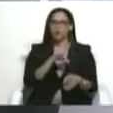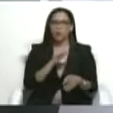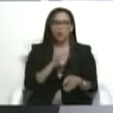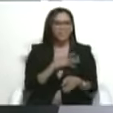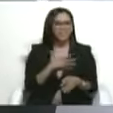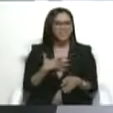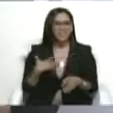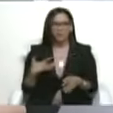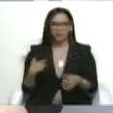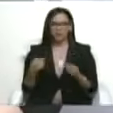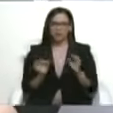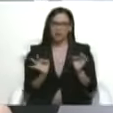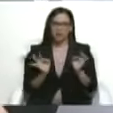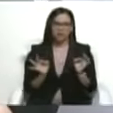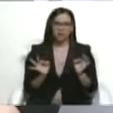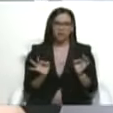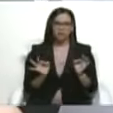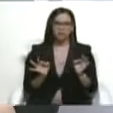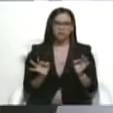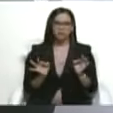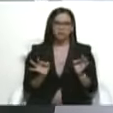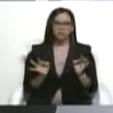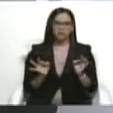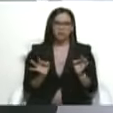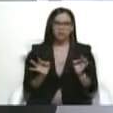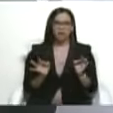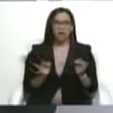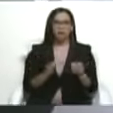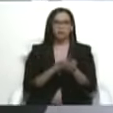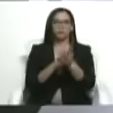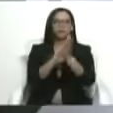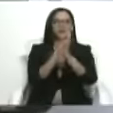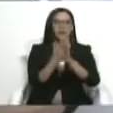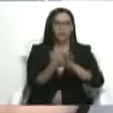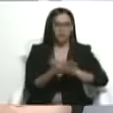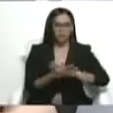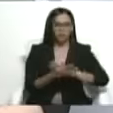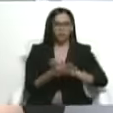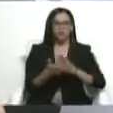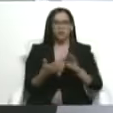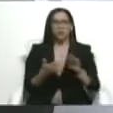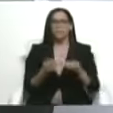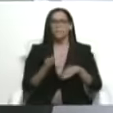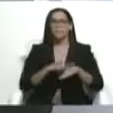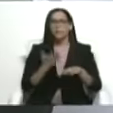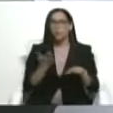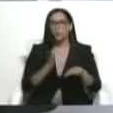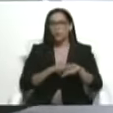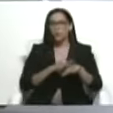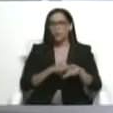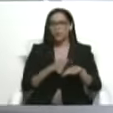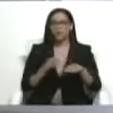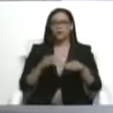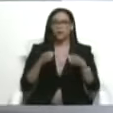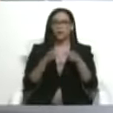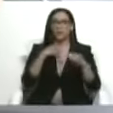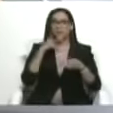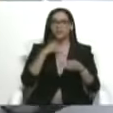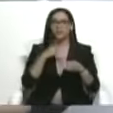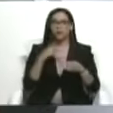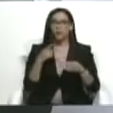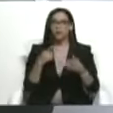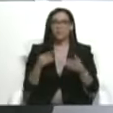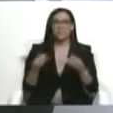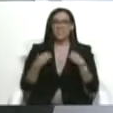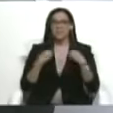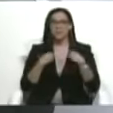nada ser llevado a una inmolación por factores políticos extremistas que viven en un exilio